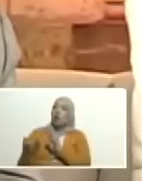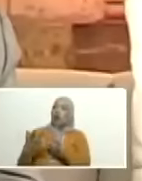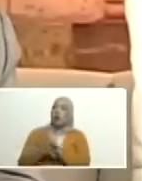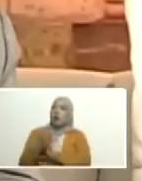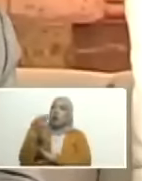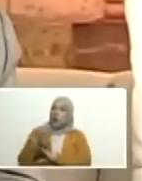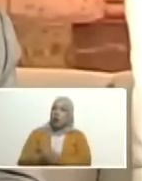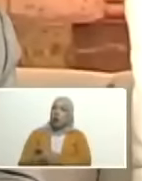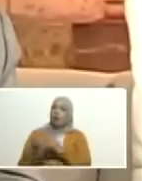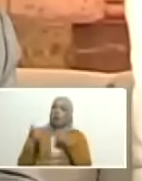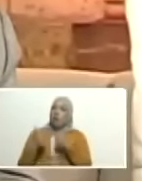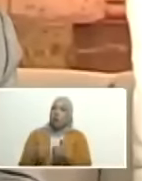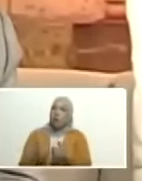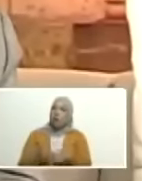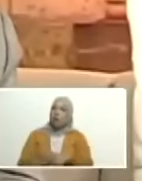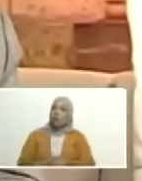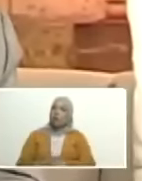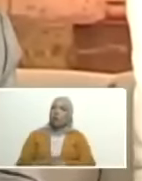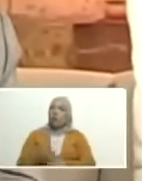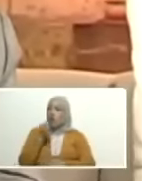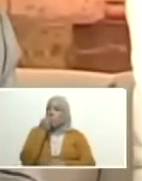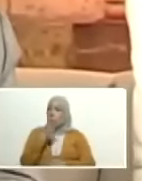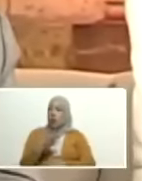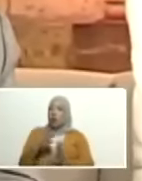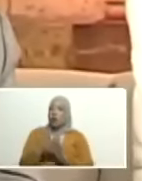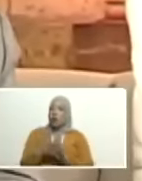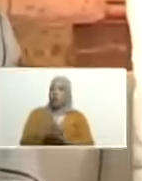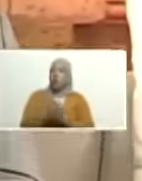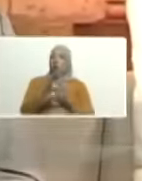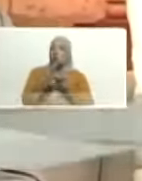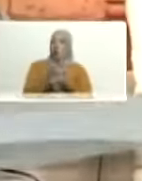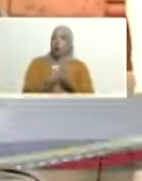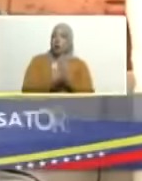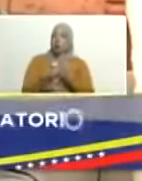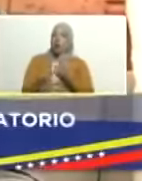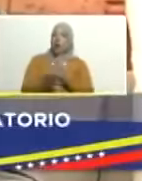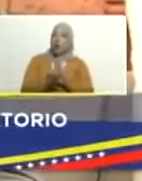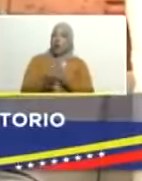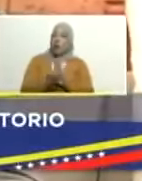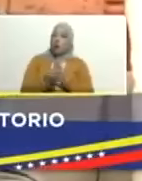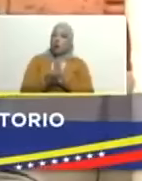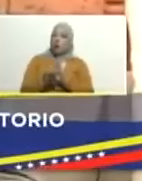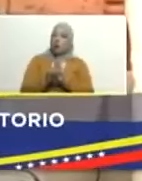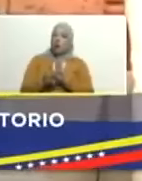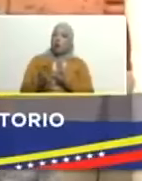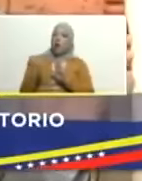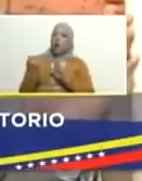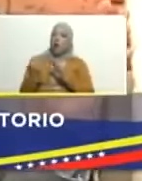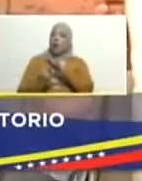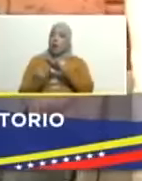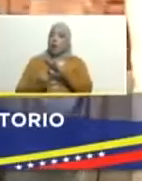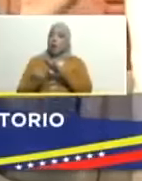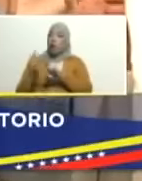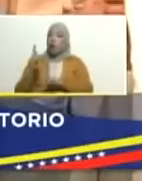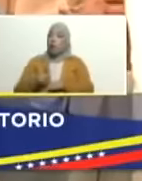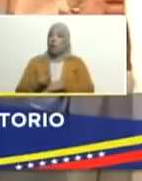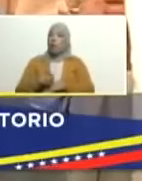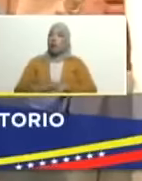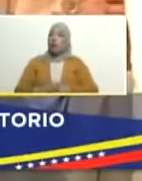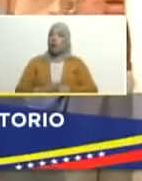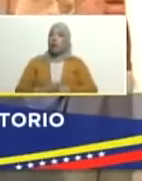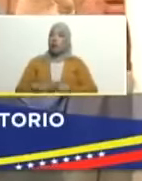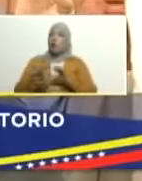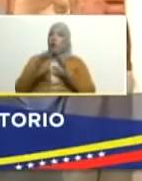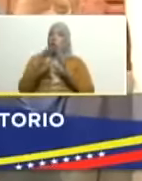Excelente. Muy bien, en el marco de la Constitución, de las leyes y de las instituciones.